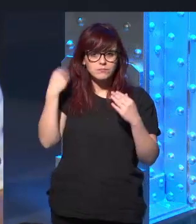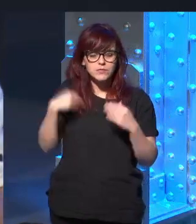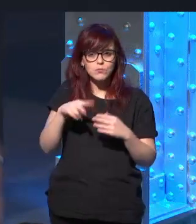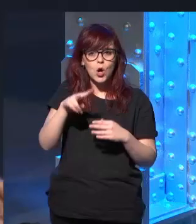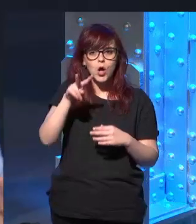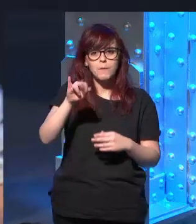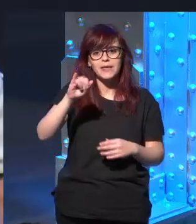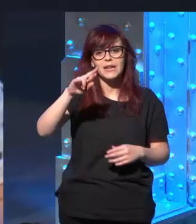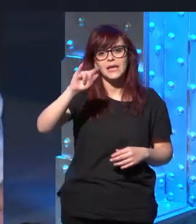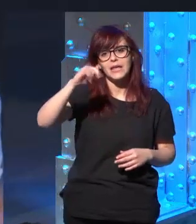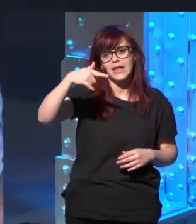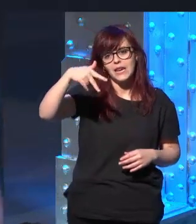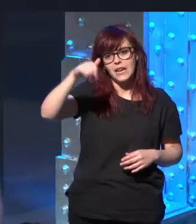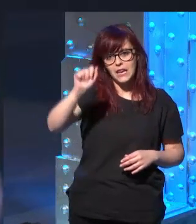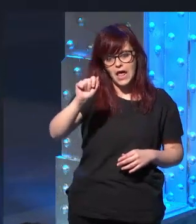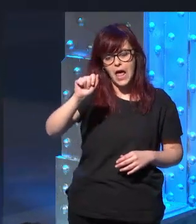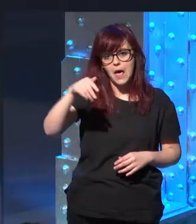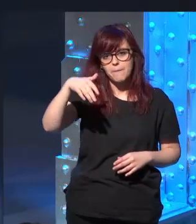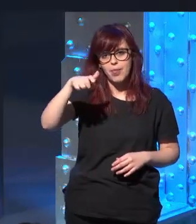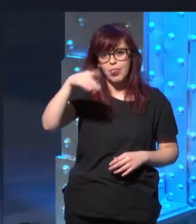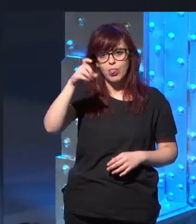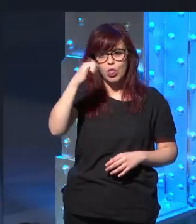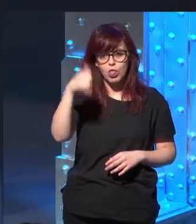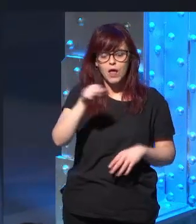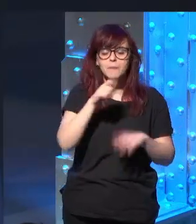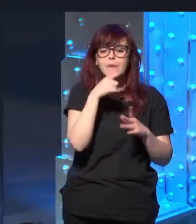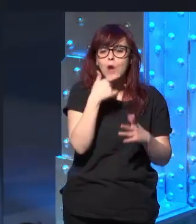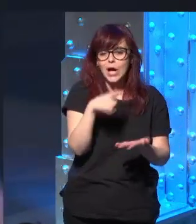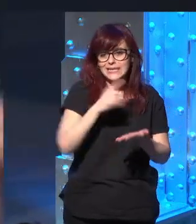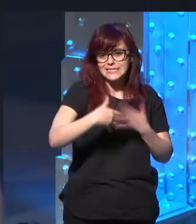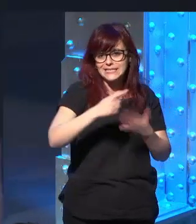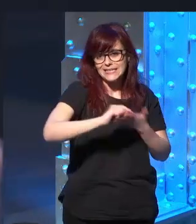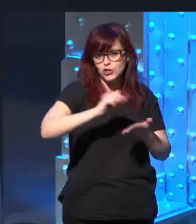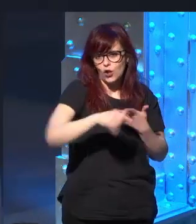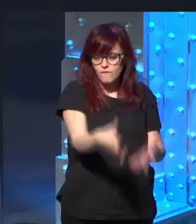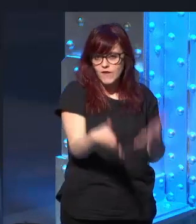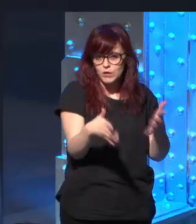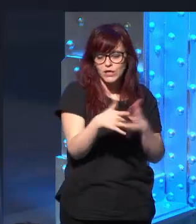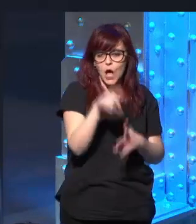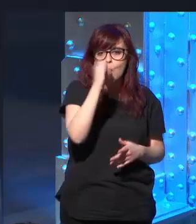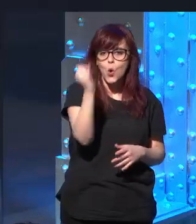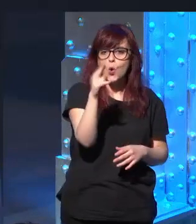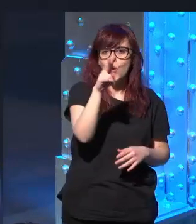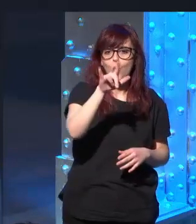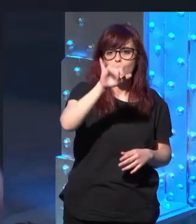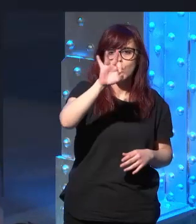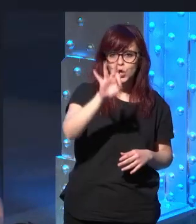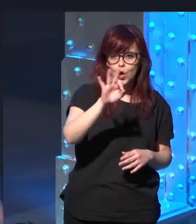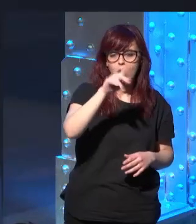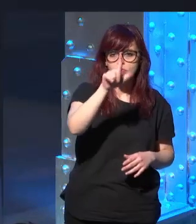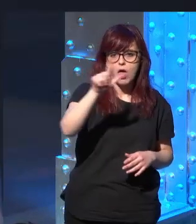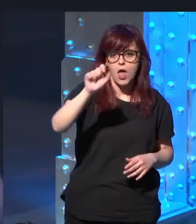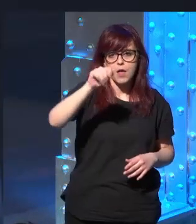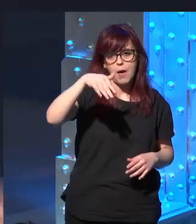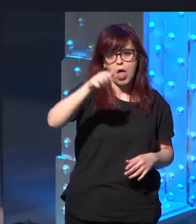Virginia Mendoza, bueno, uno de mis escritores favoritos, Julio Llamazares, ¿no? Que sí lo sacaría de ese grupo de